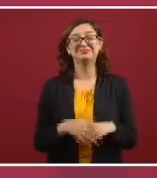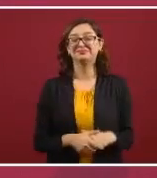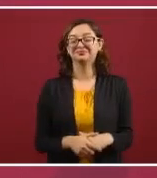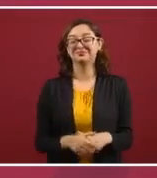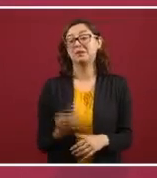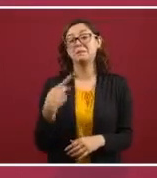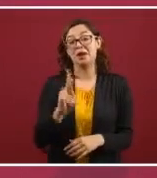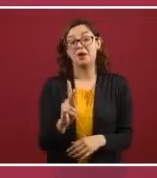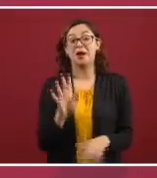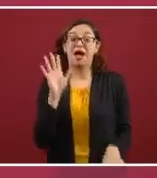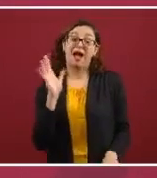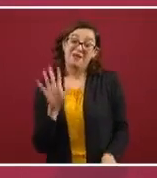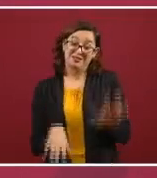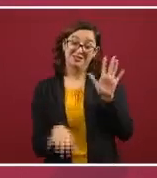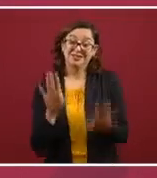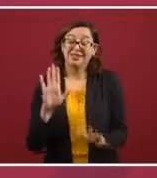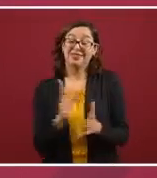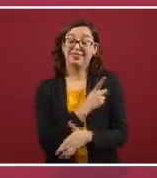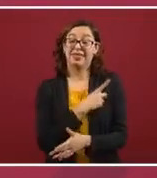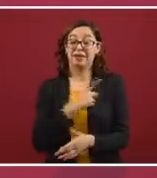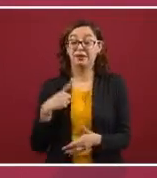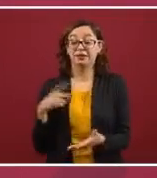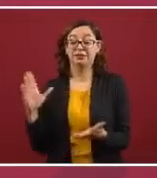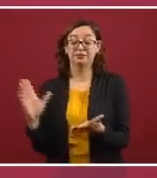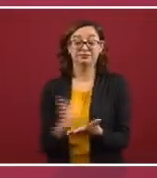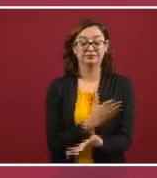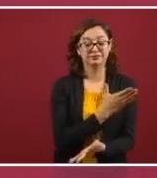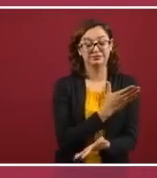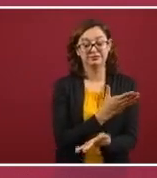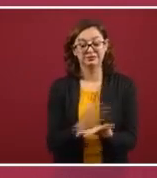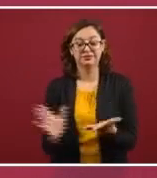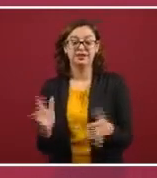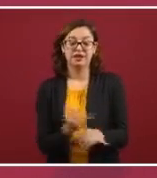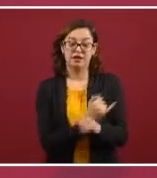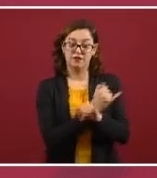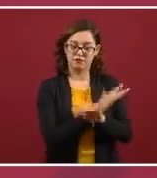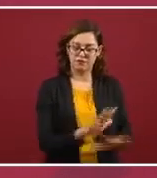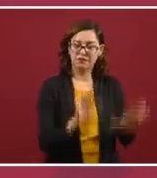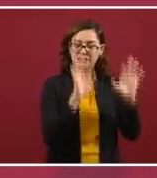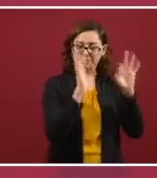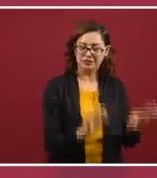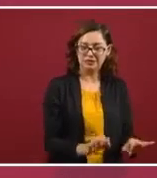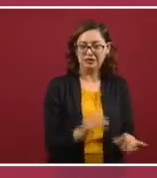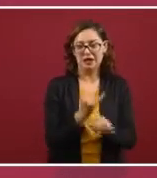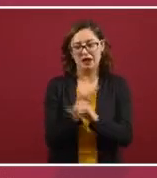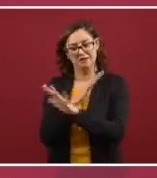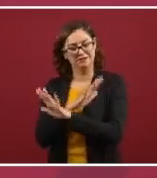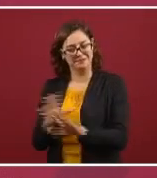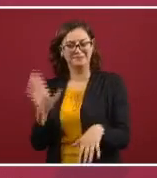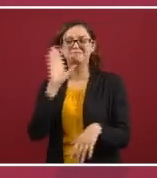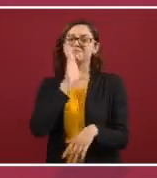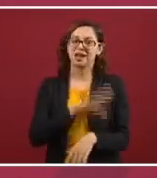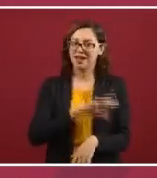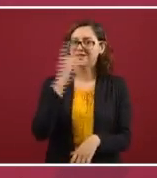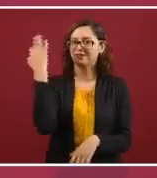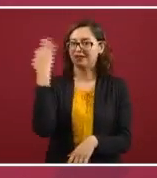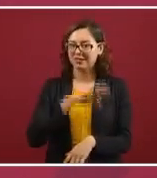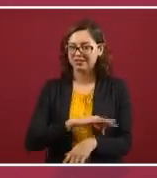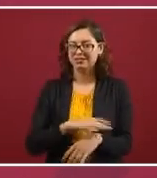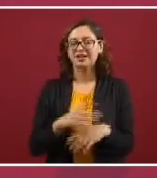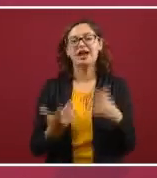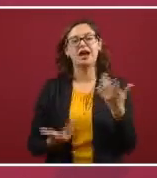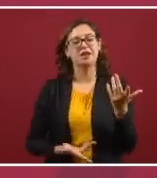nada más hay que saber cuál información es objetiva, cuál no, y